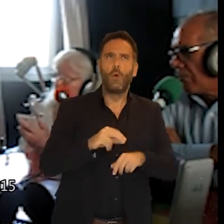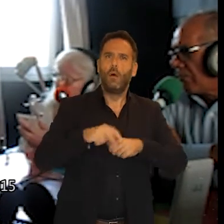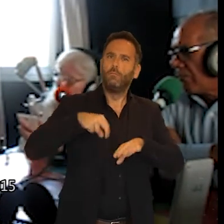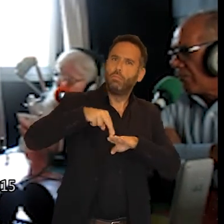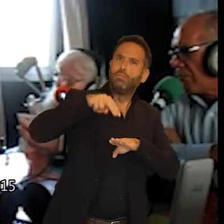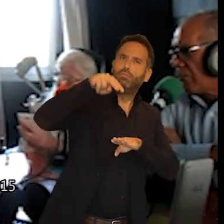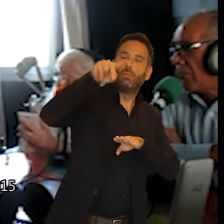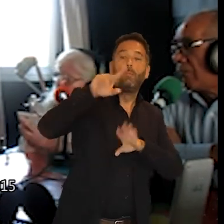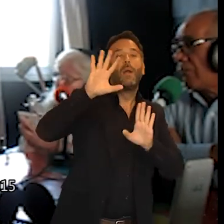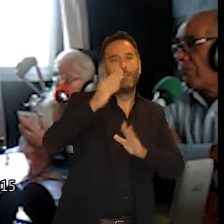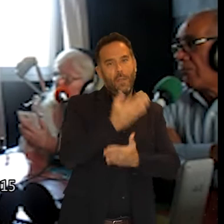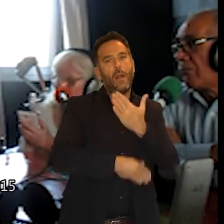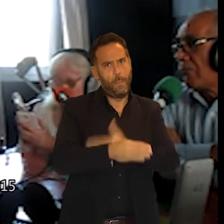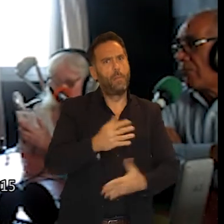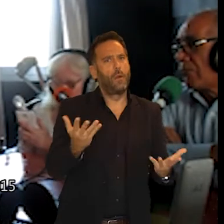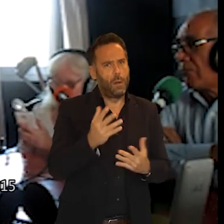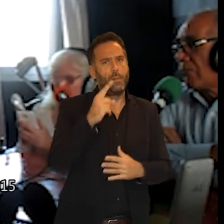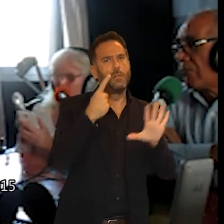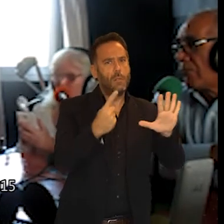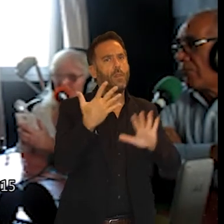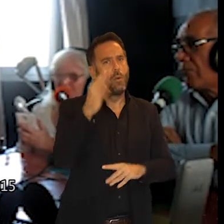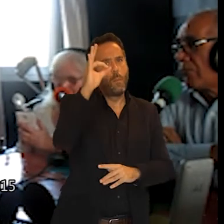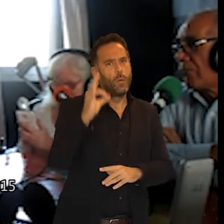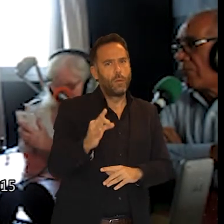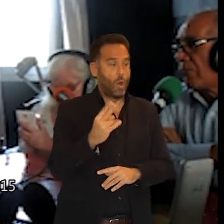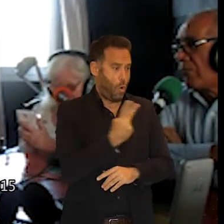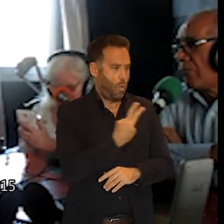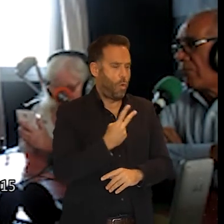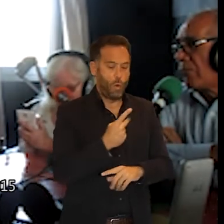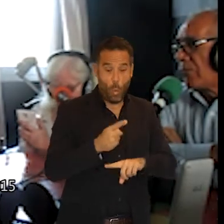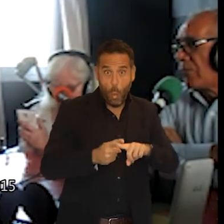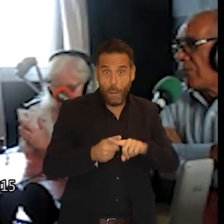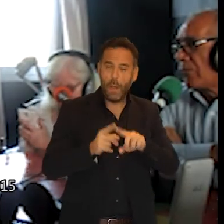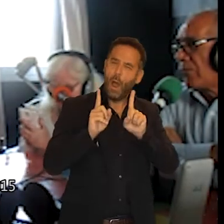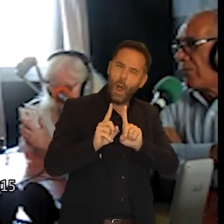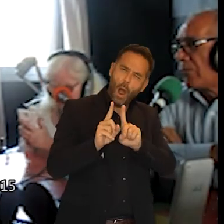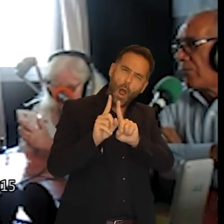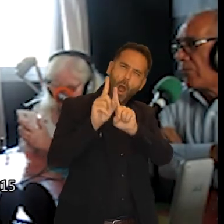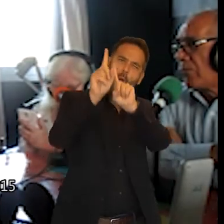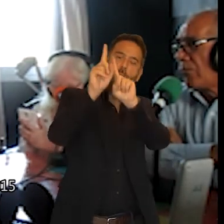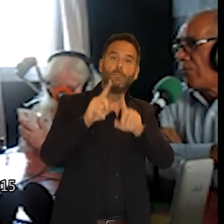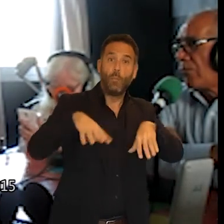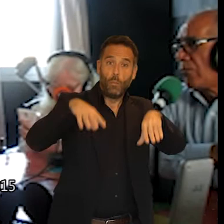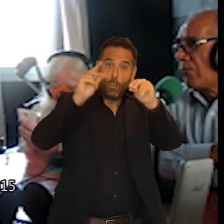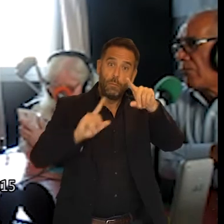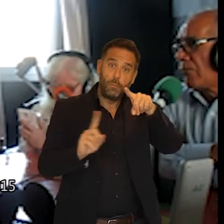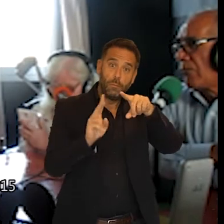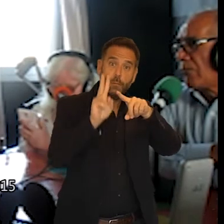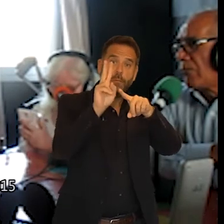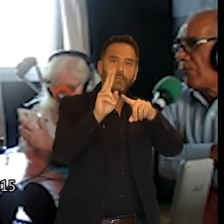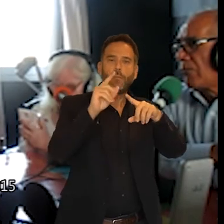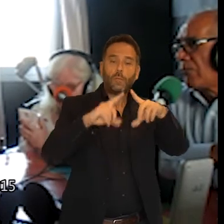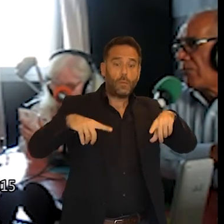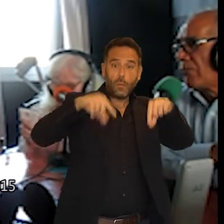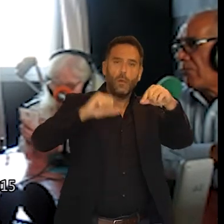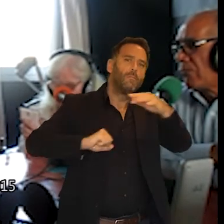sufre discapacidad en un grado del 65%, tienen previsto este jueves alcanzar la cima del Aconcagua, el pico más alto de